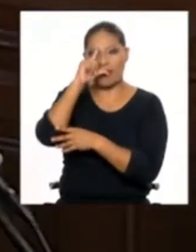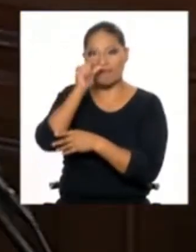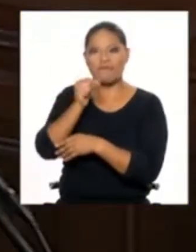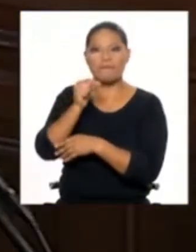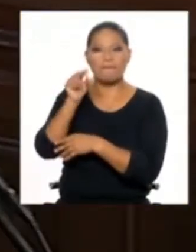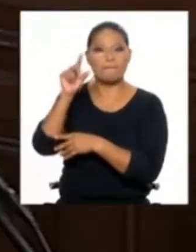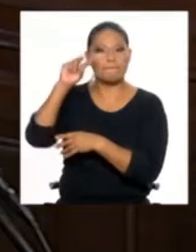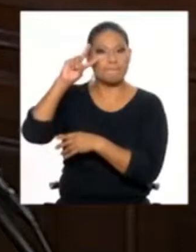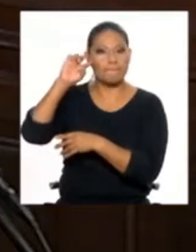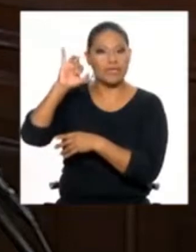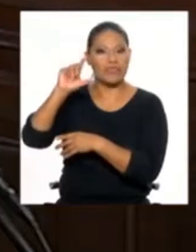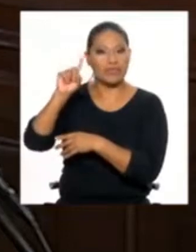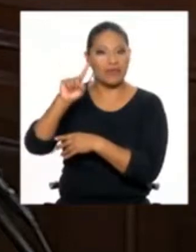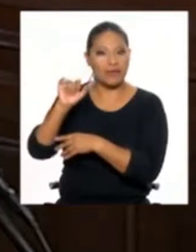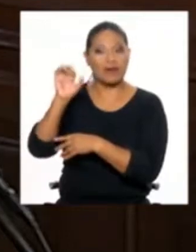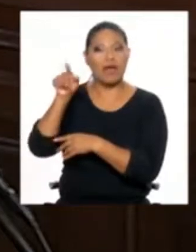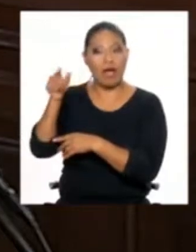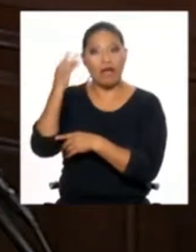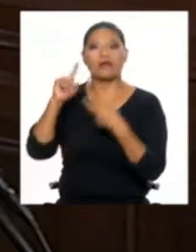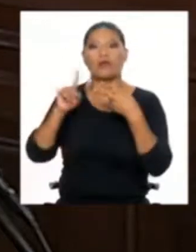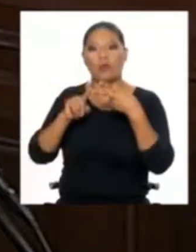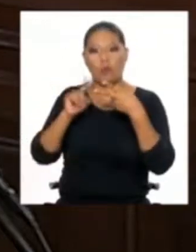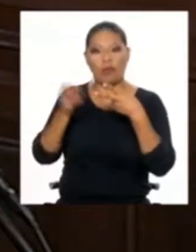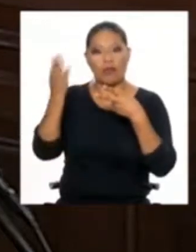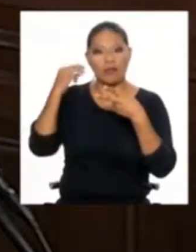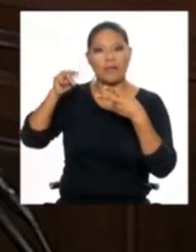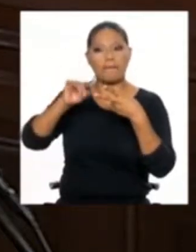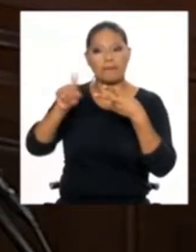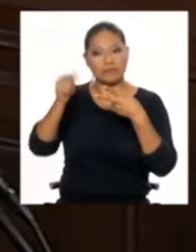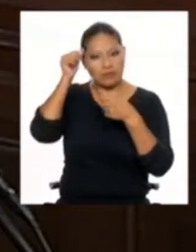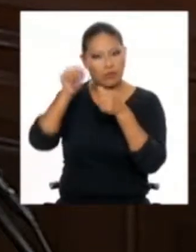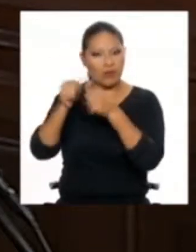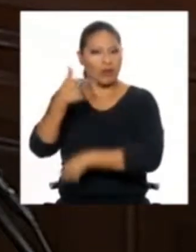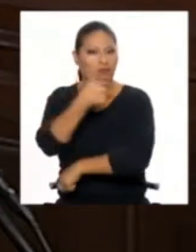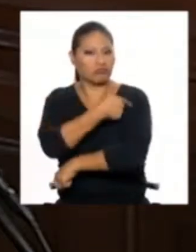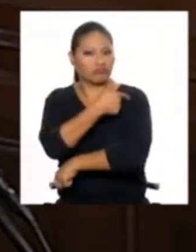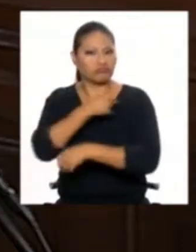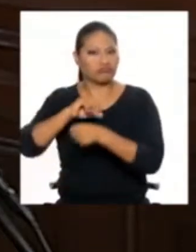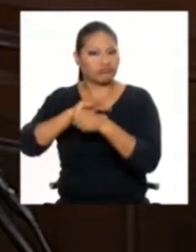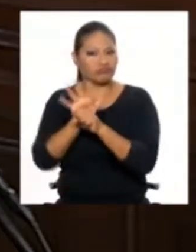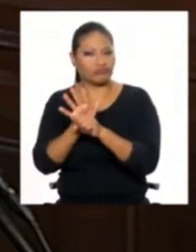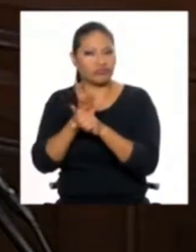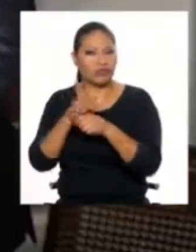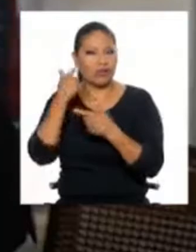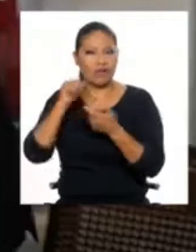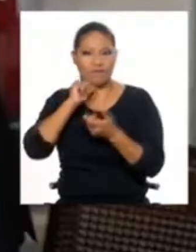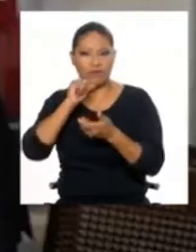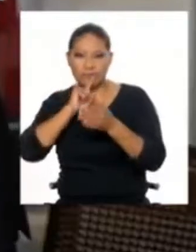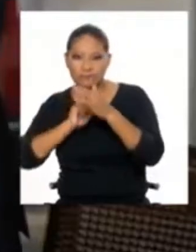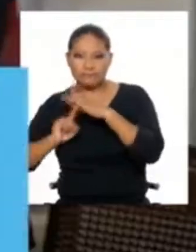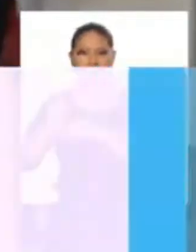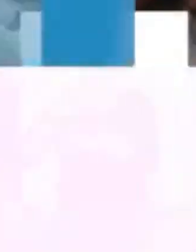de Salud Pilar Massetti por la vacunación irregular contra el COVID de funcionarios.